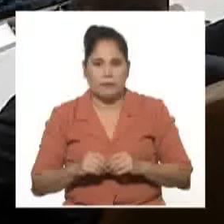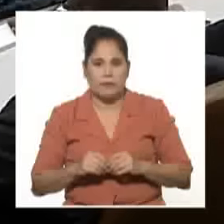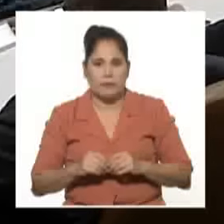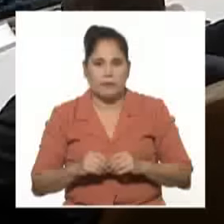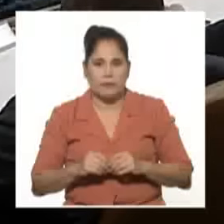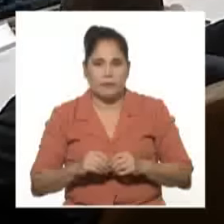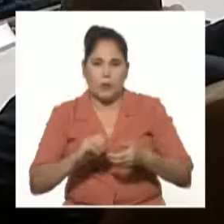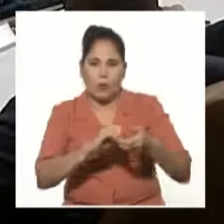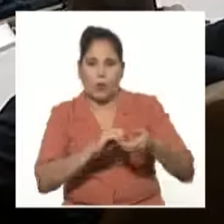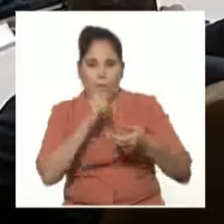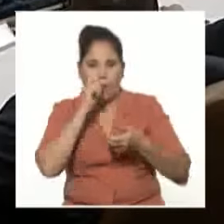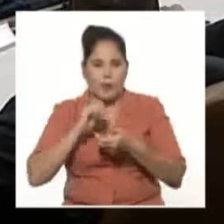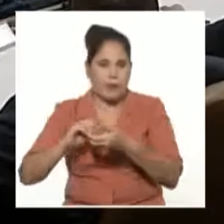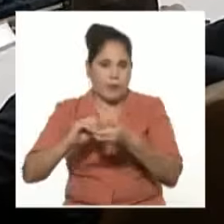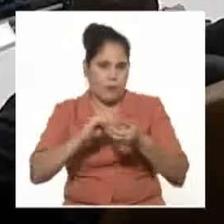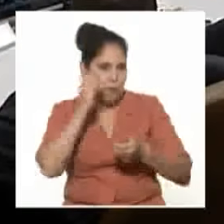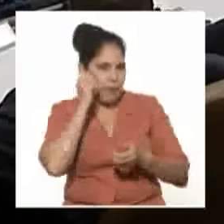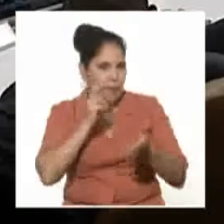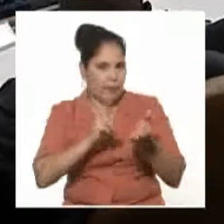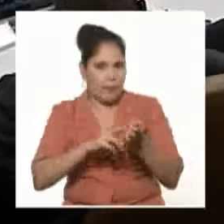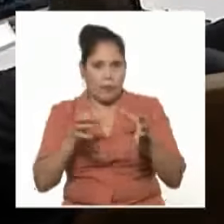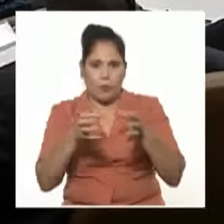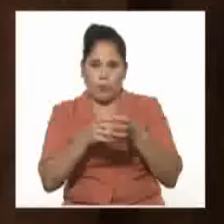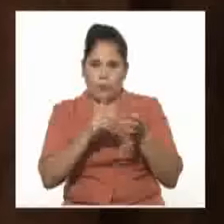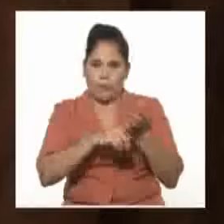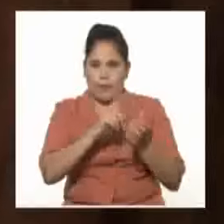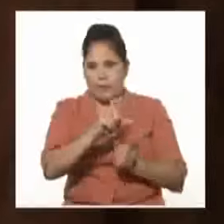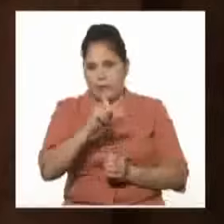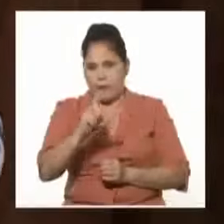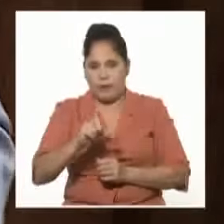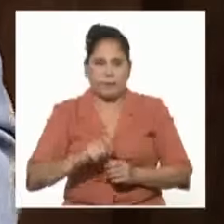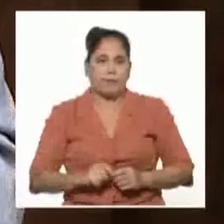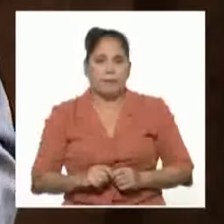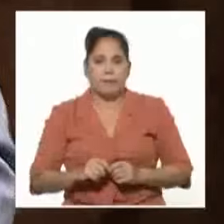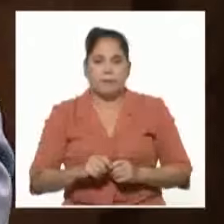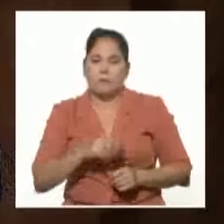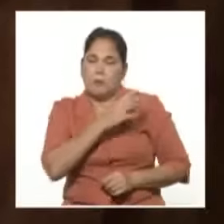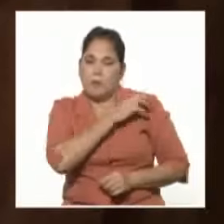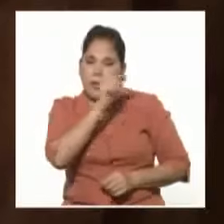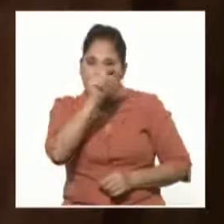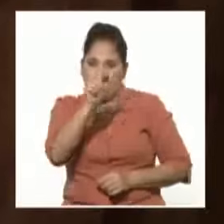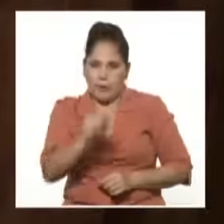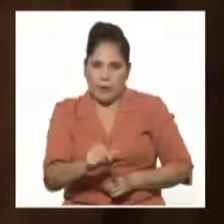Queridas compañeras y compañeros, miembros del Comité Central del Partido e invitados.